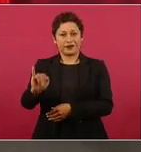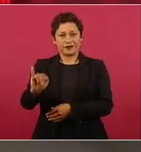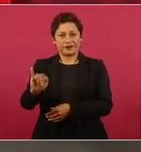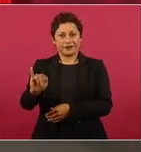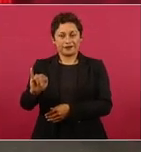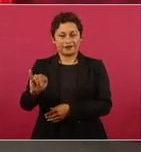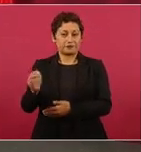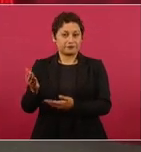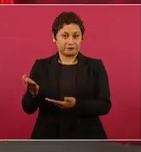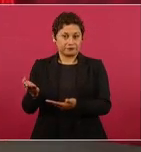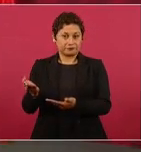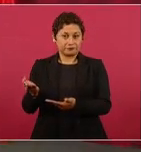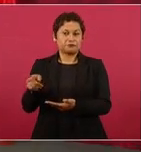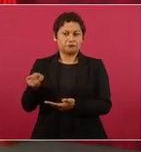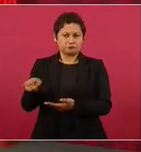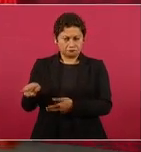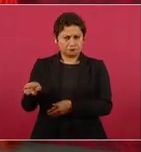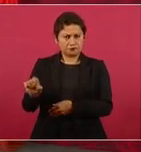otros